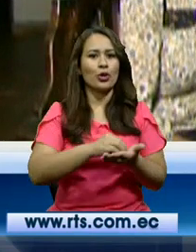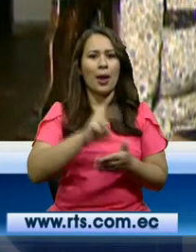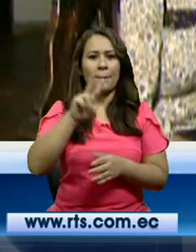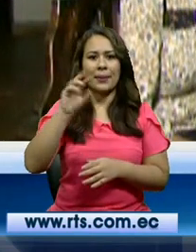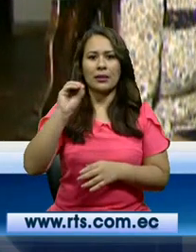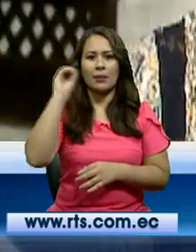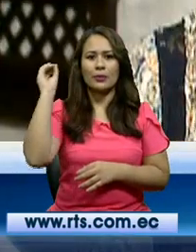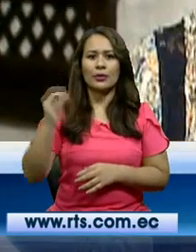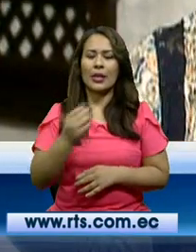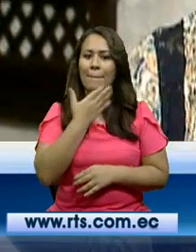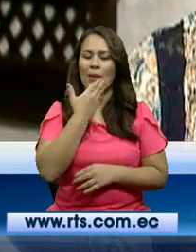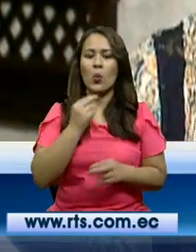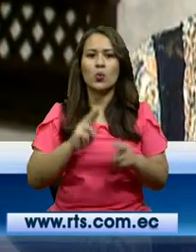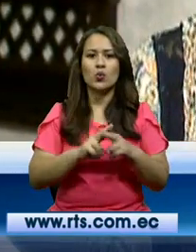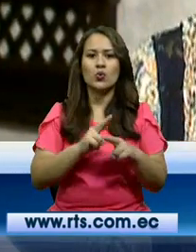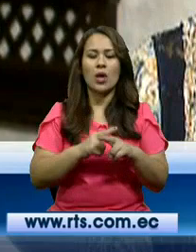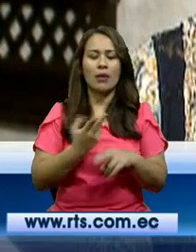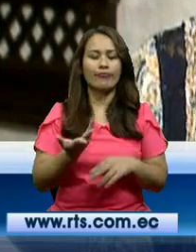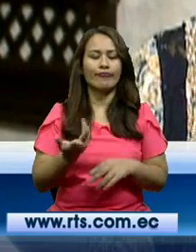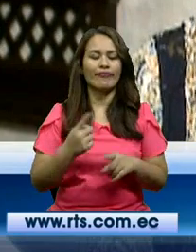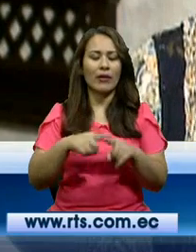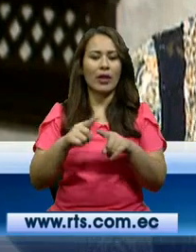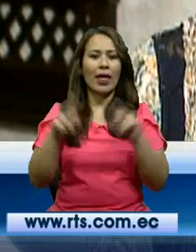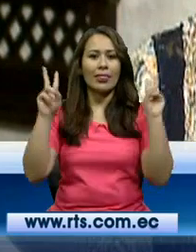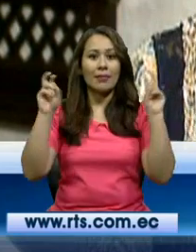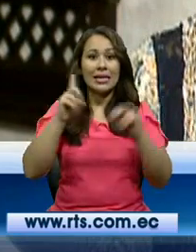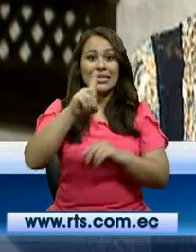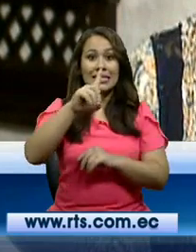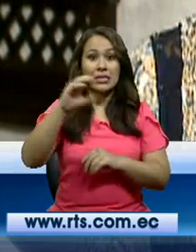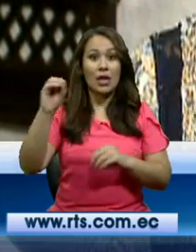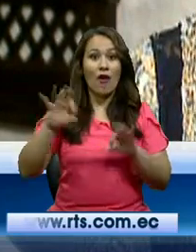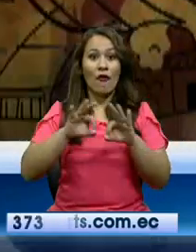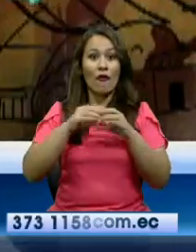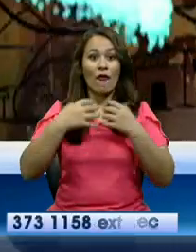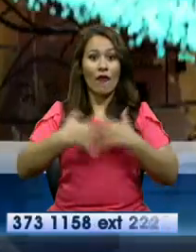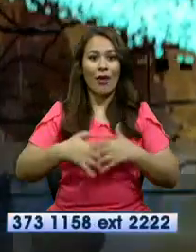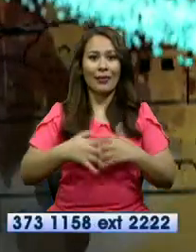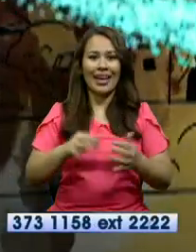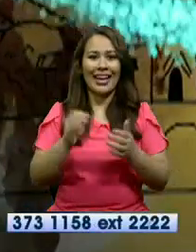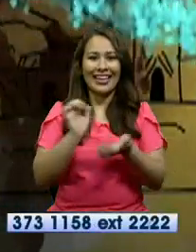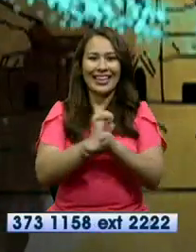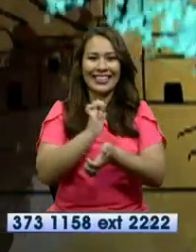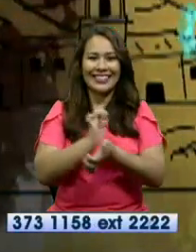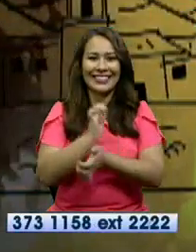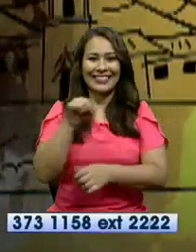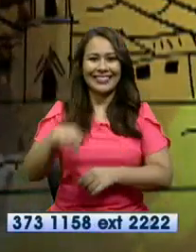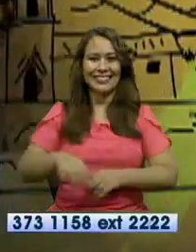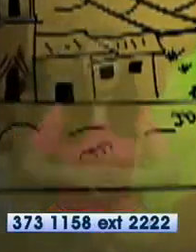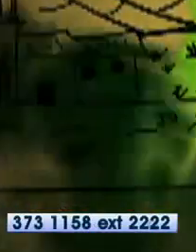la utilizaban en la ganadería. Hay alrededor de 100 fábricas de quesos.